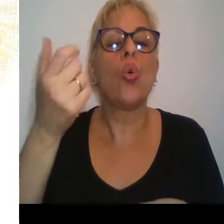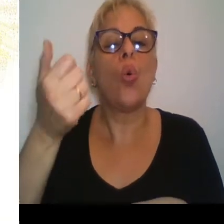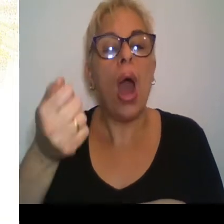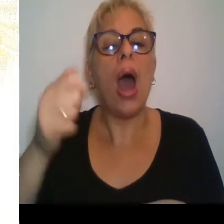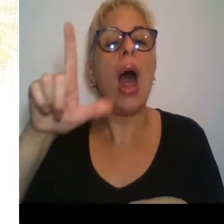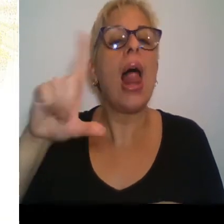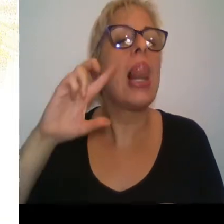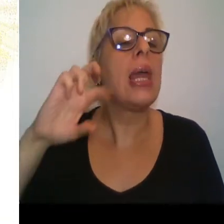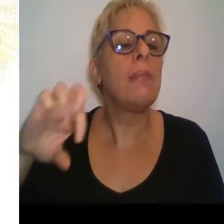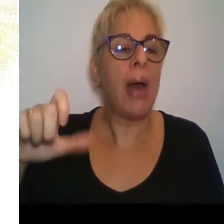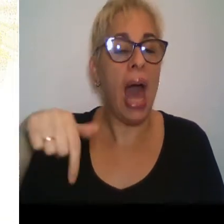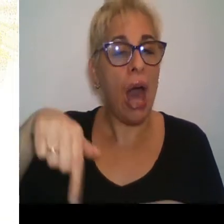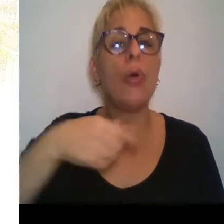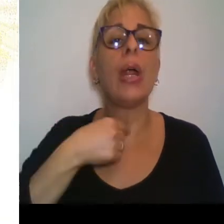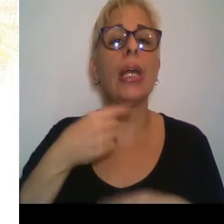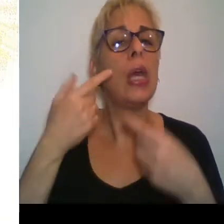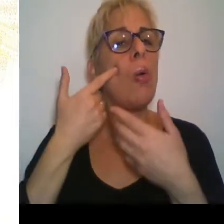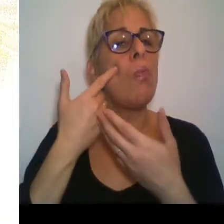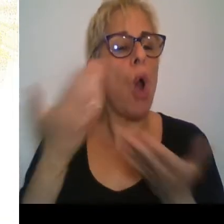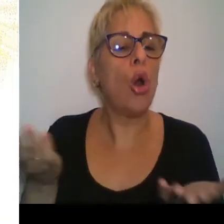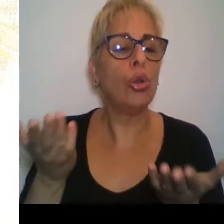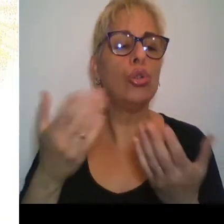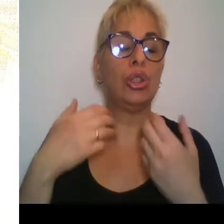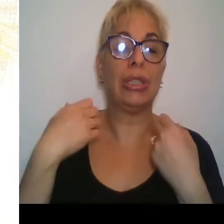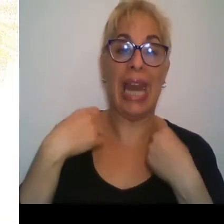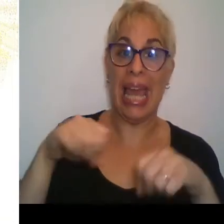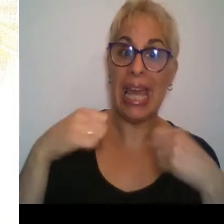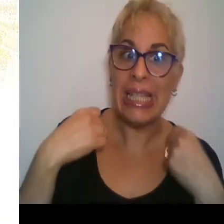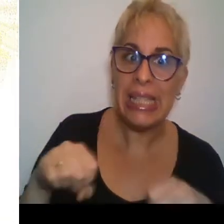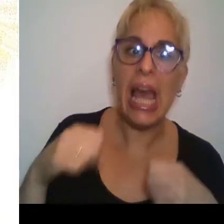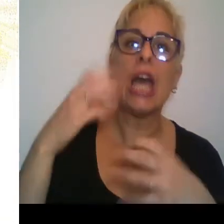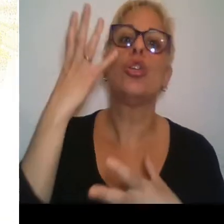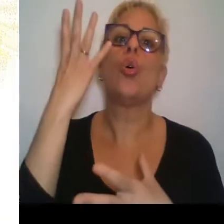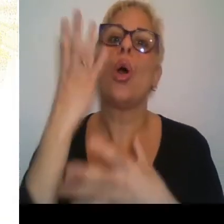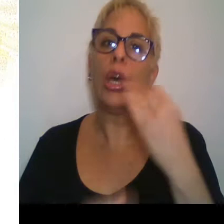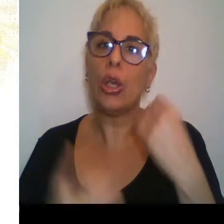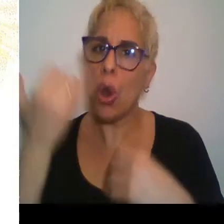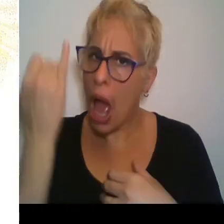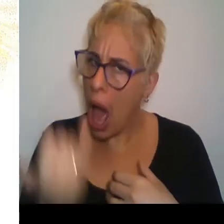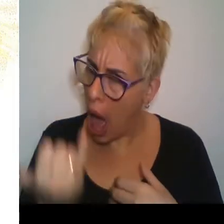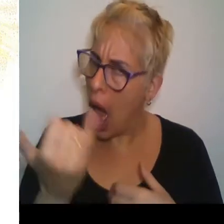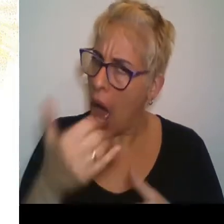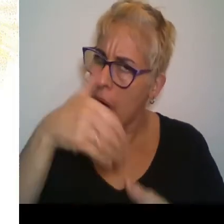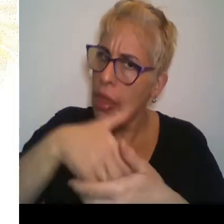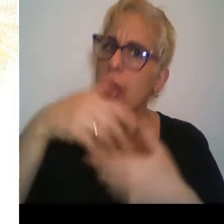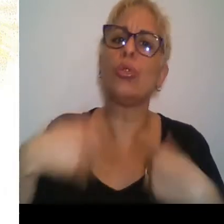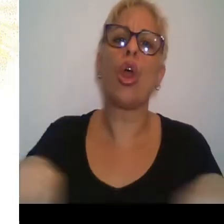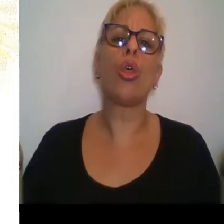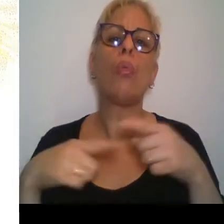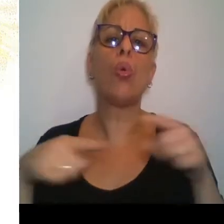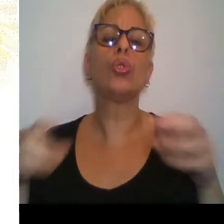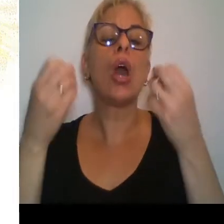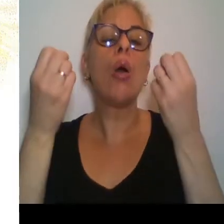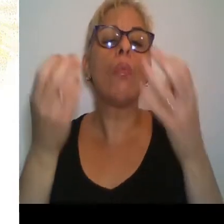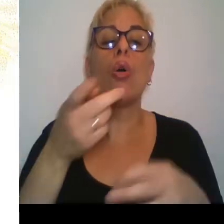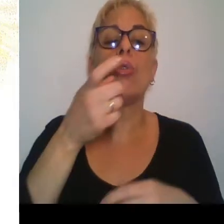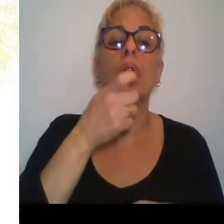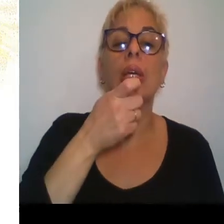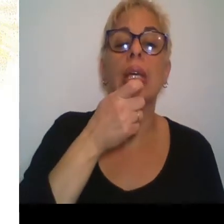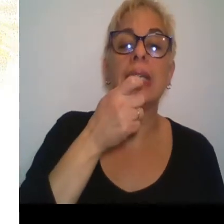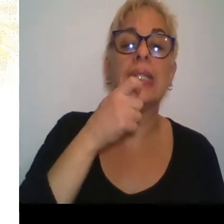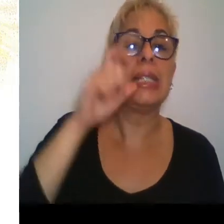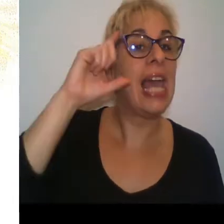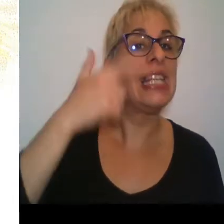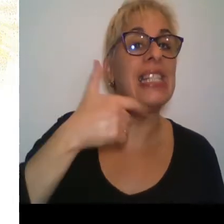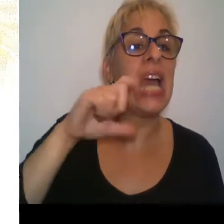mostrarte el ensayo error que tiene la música, porque si uno armaría las